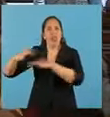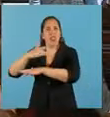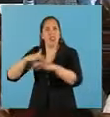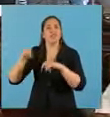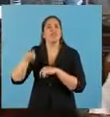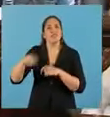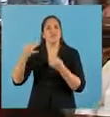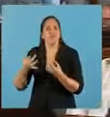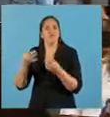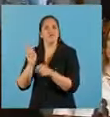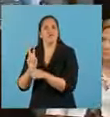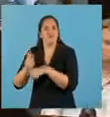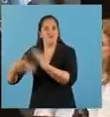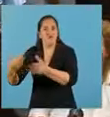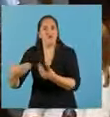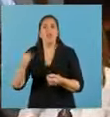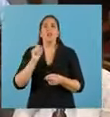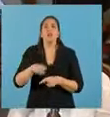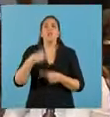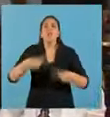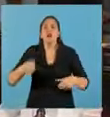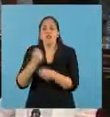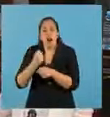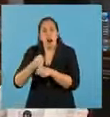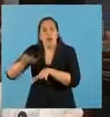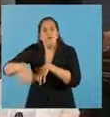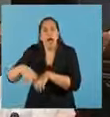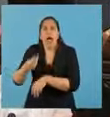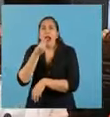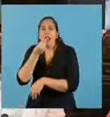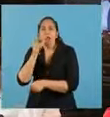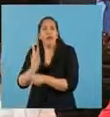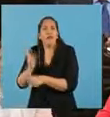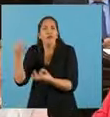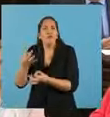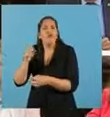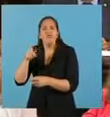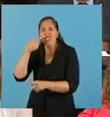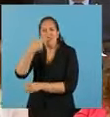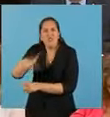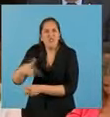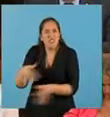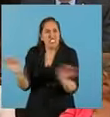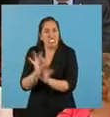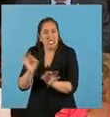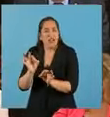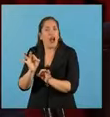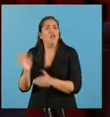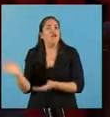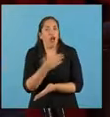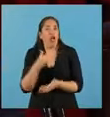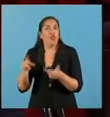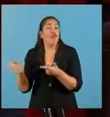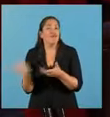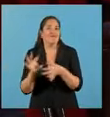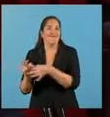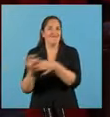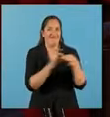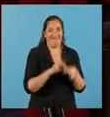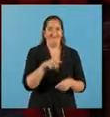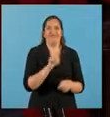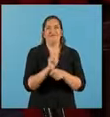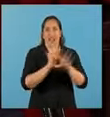desarrollo de experiencias de producción agroecológica de alimentos apuntan en esa misma dirección. Llevamos